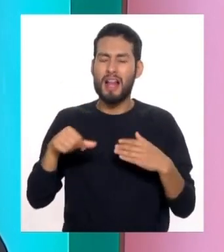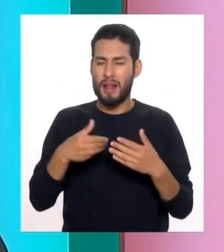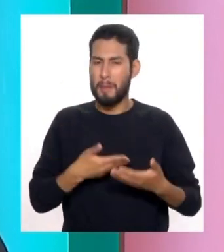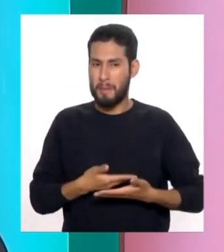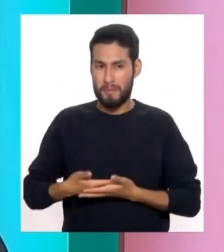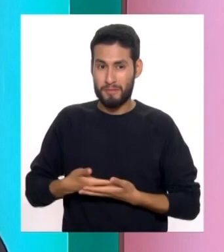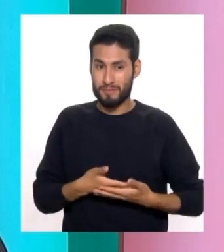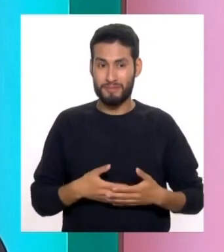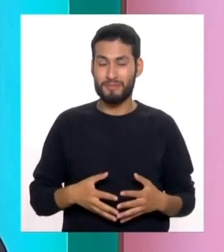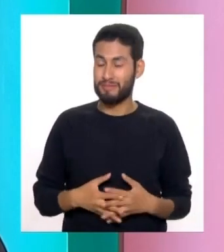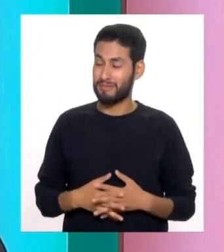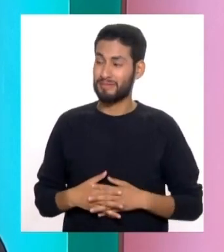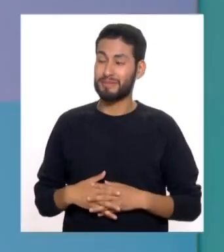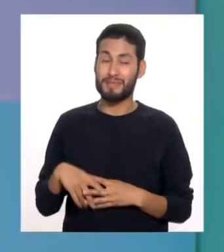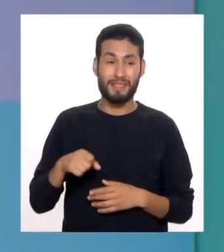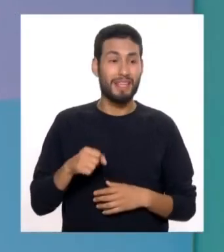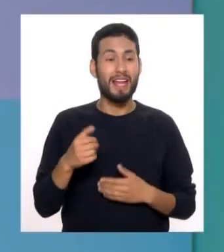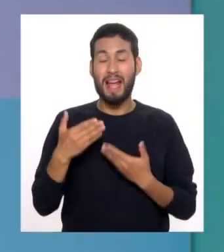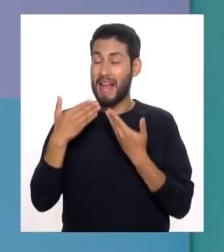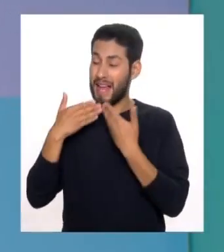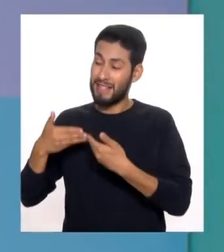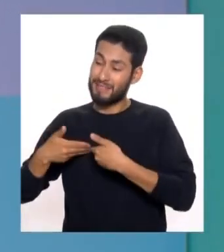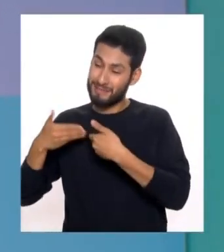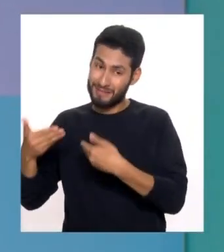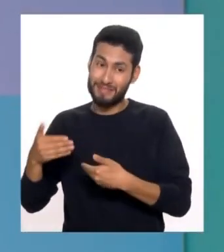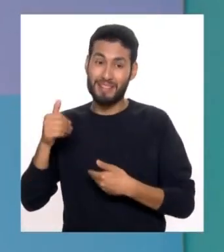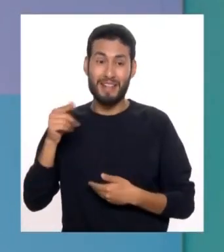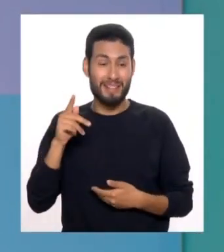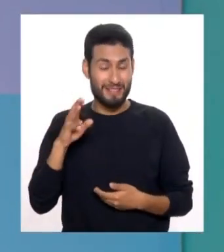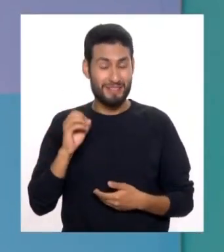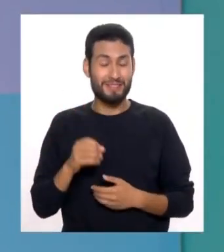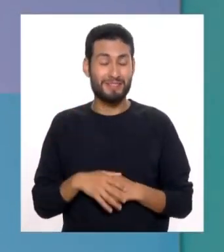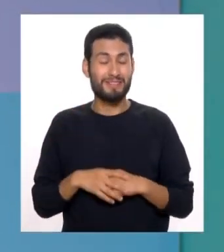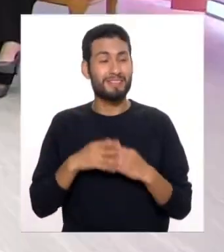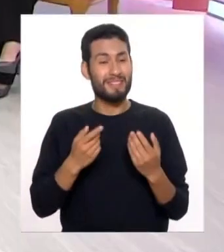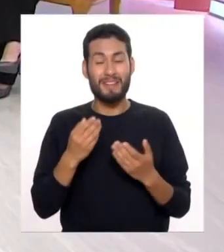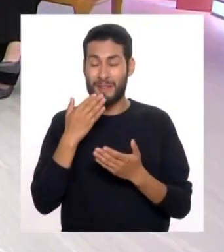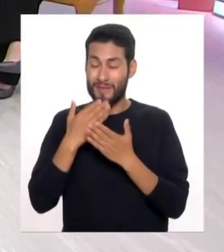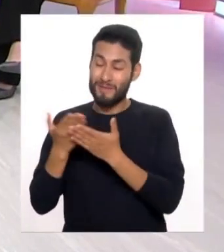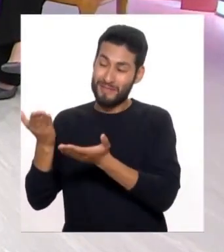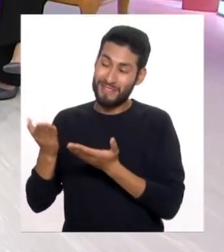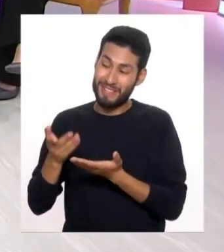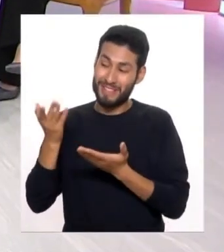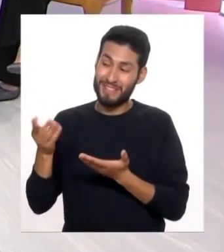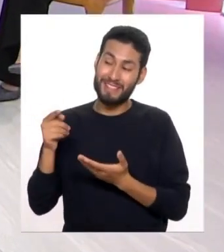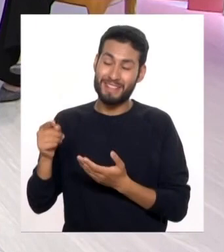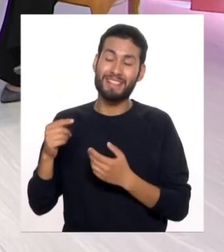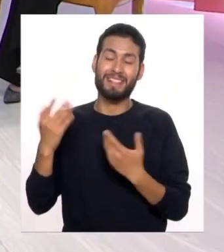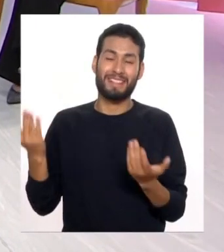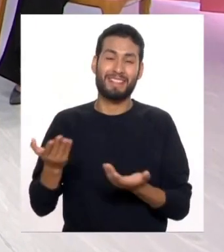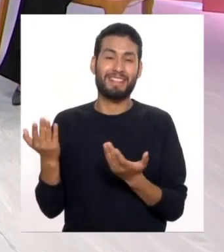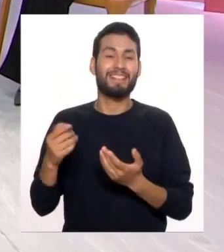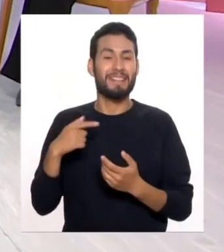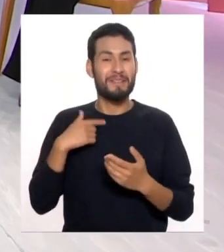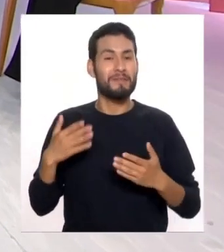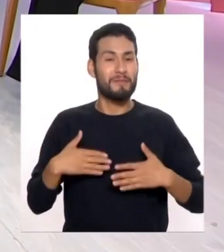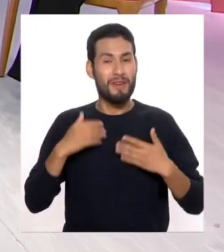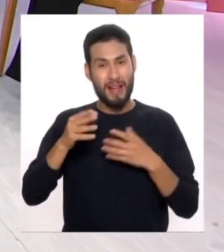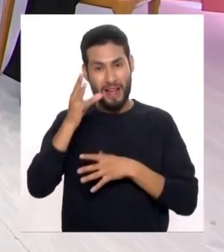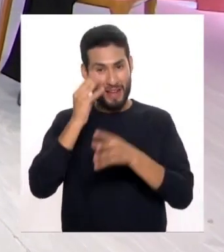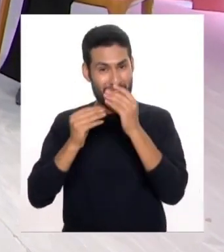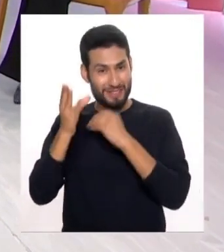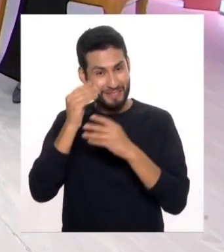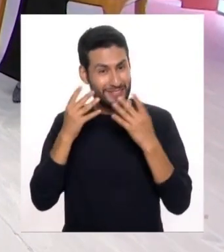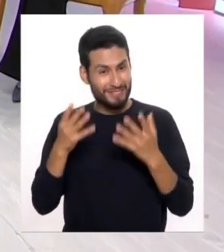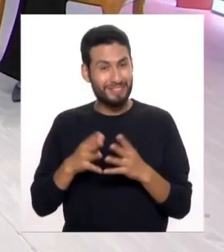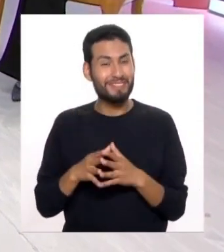fetal. Muchísimas gracias por la invitación, doctor Alberto. Bienvenido, doctor Enrique Gil. Un placer tenerlo aquí para poder aprender de la